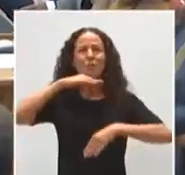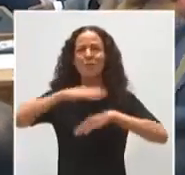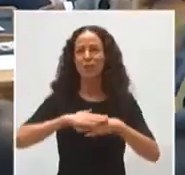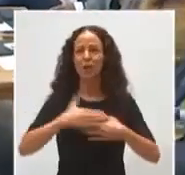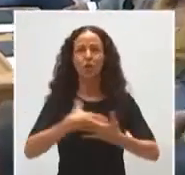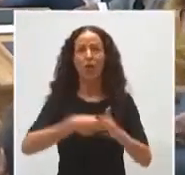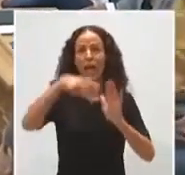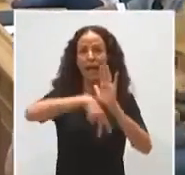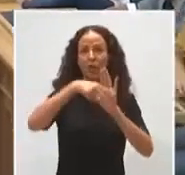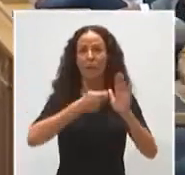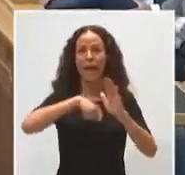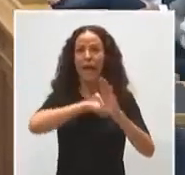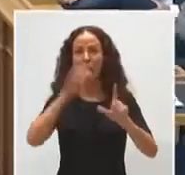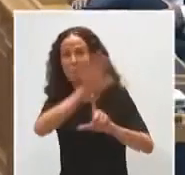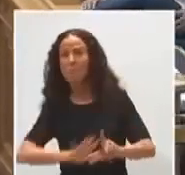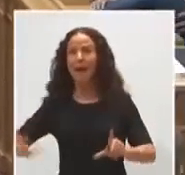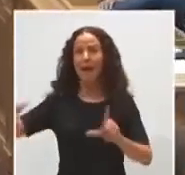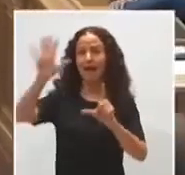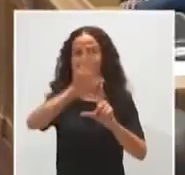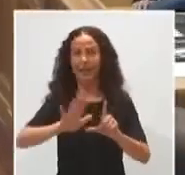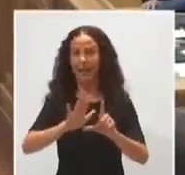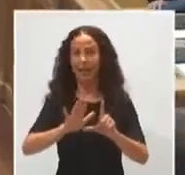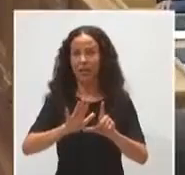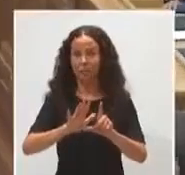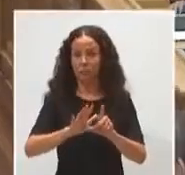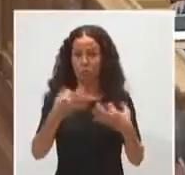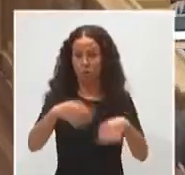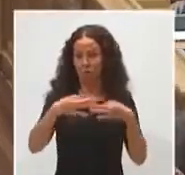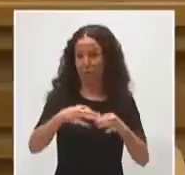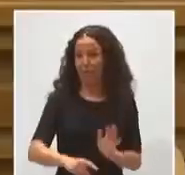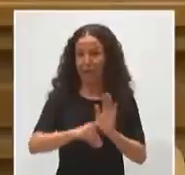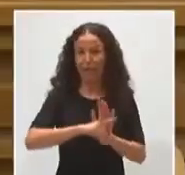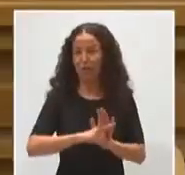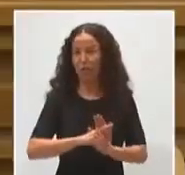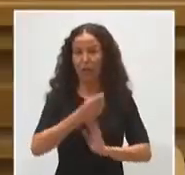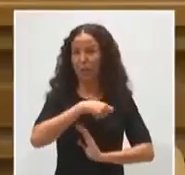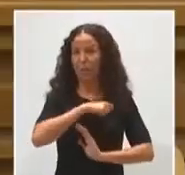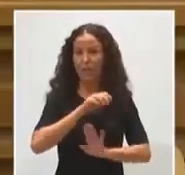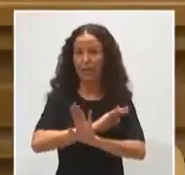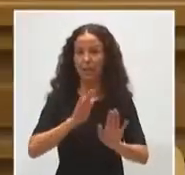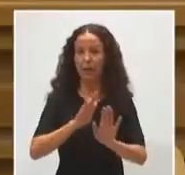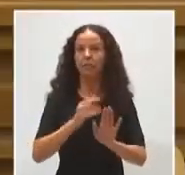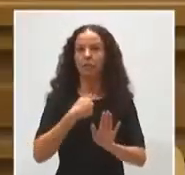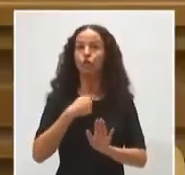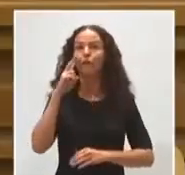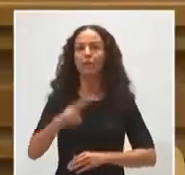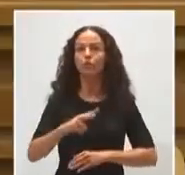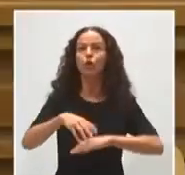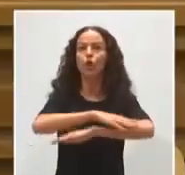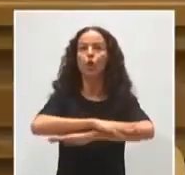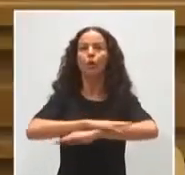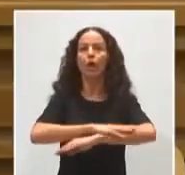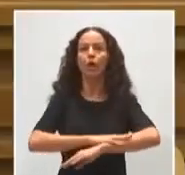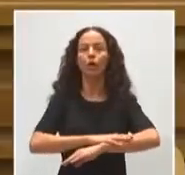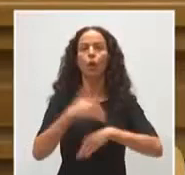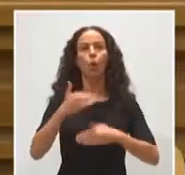sea el rincón que fuera por un simple decreto del gobierno del país yo he visto a gobiernos que se precian o se jactan de ser